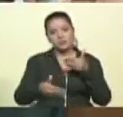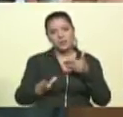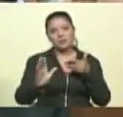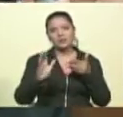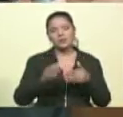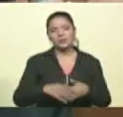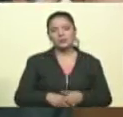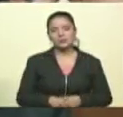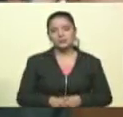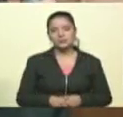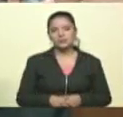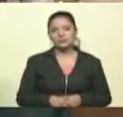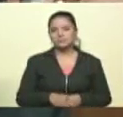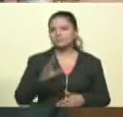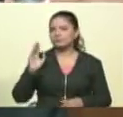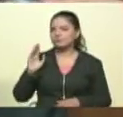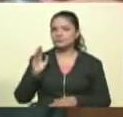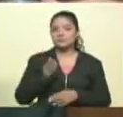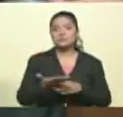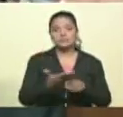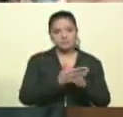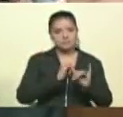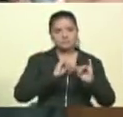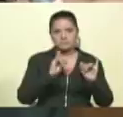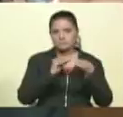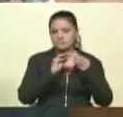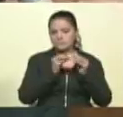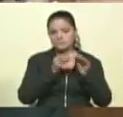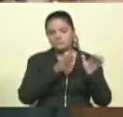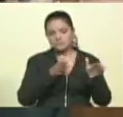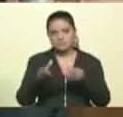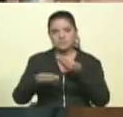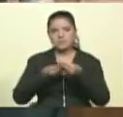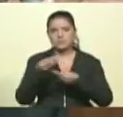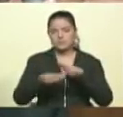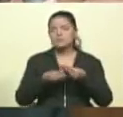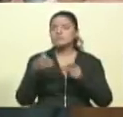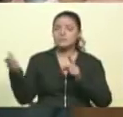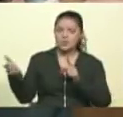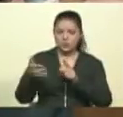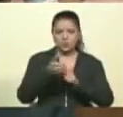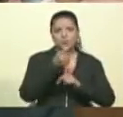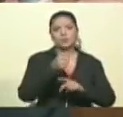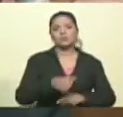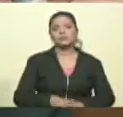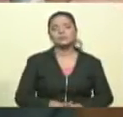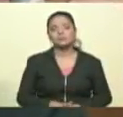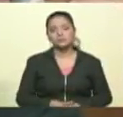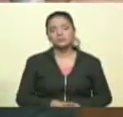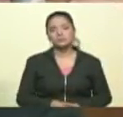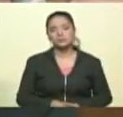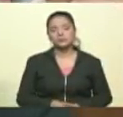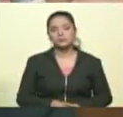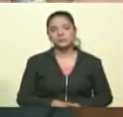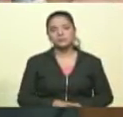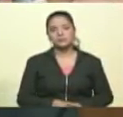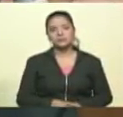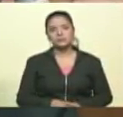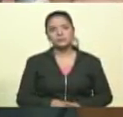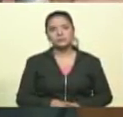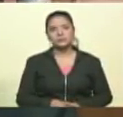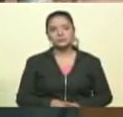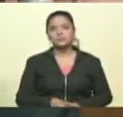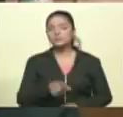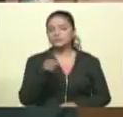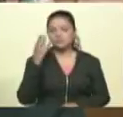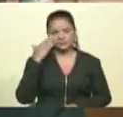de unas imputaciones que previamente se habían realizado, y lo logró. Es decir,